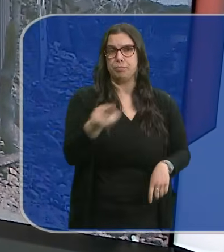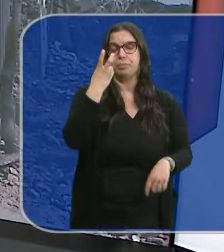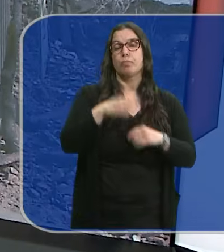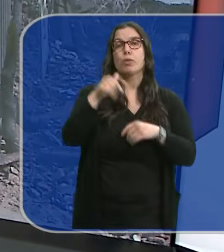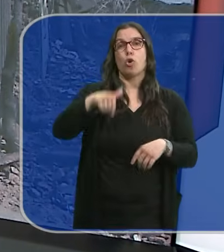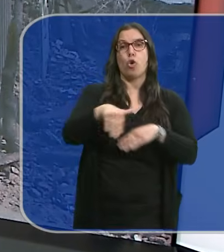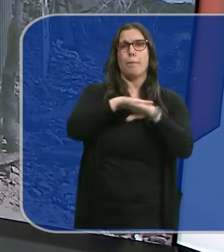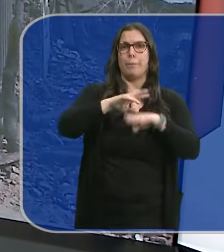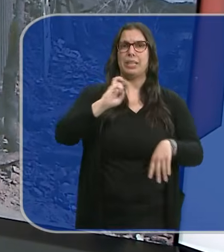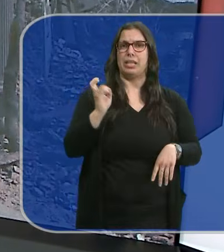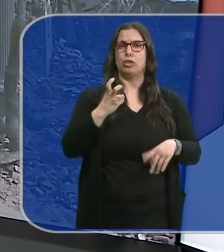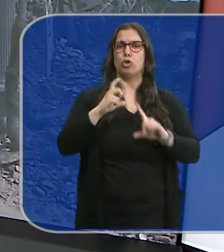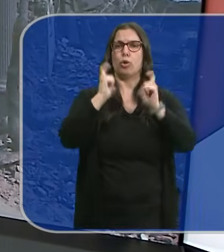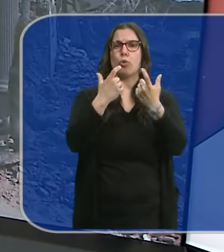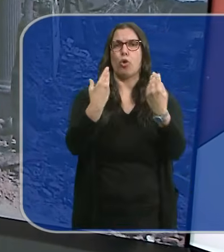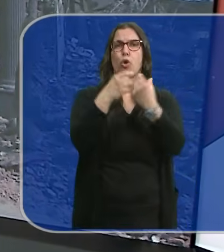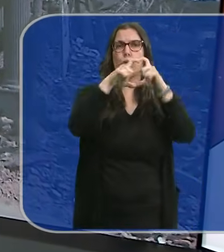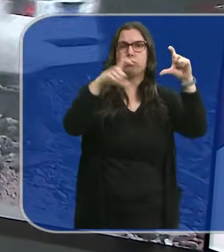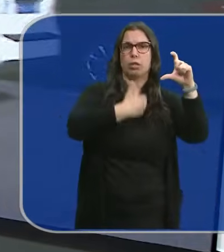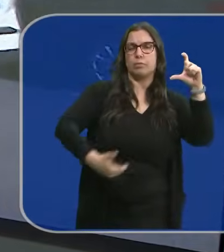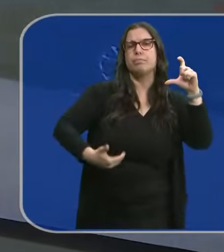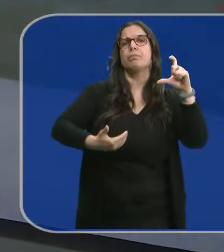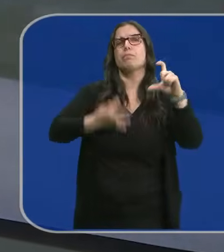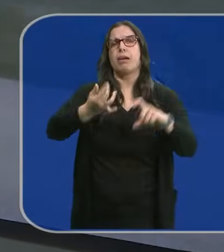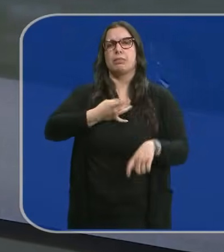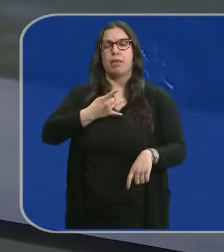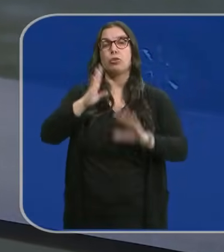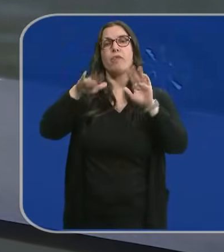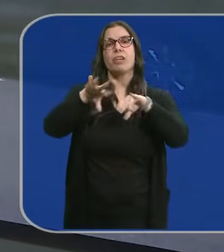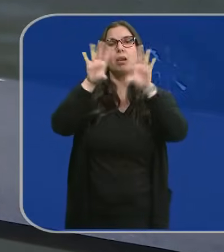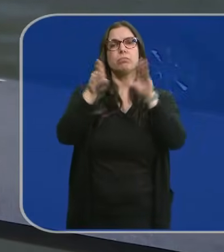los agentes económicos y sociales. ¿Cómo ha terminado, Alba, ese encuentro?